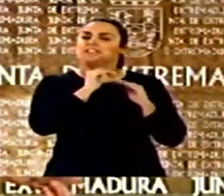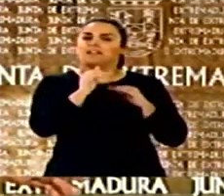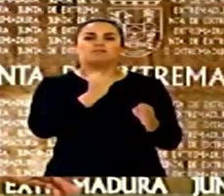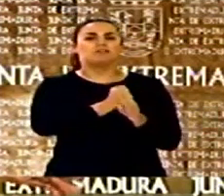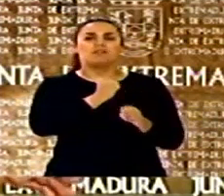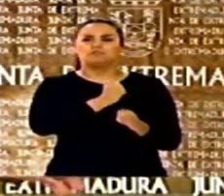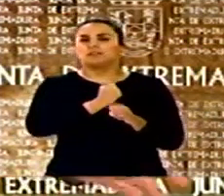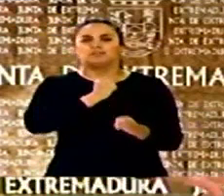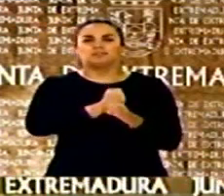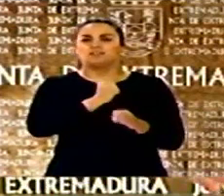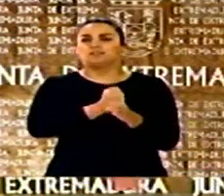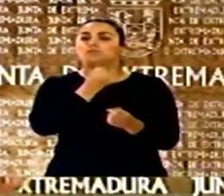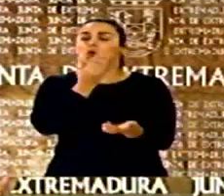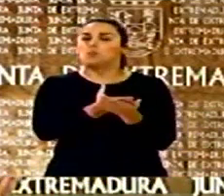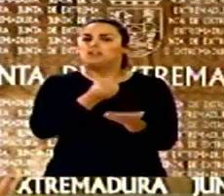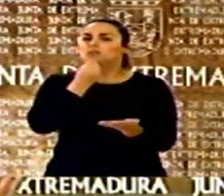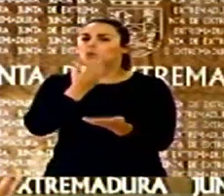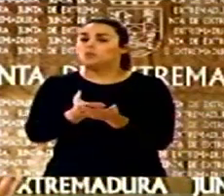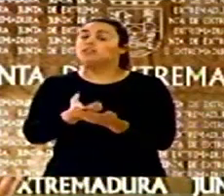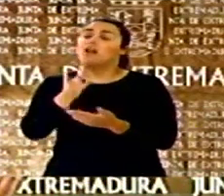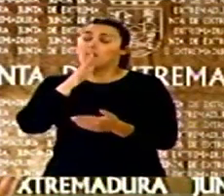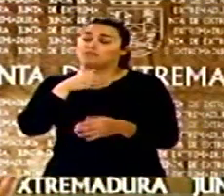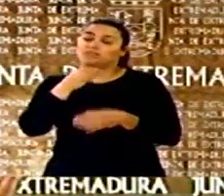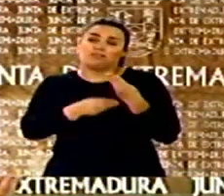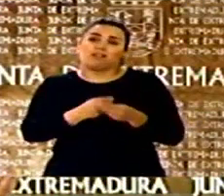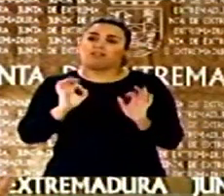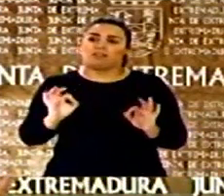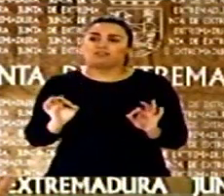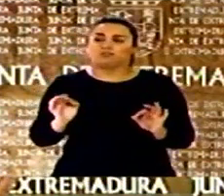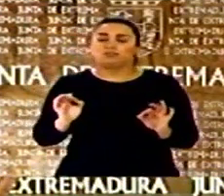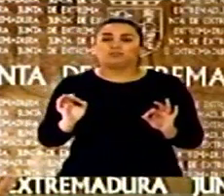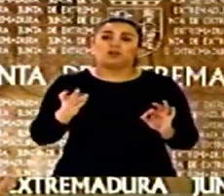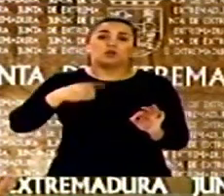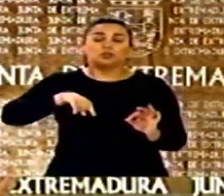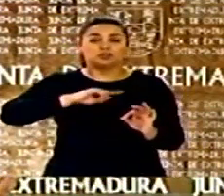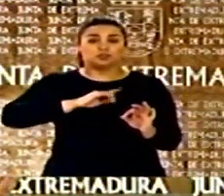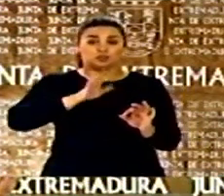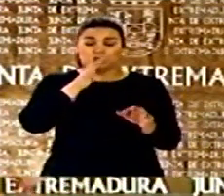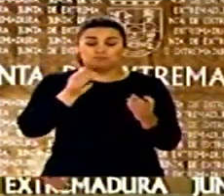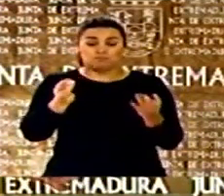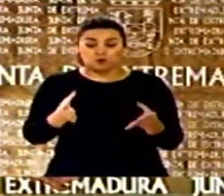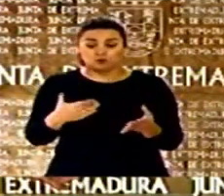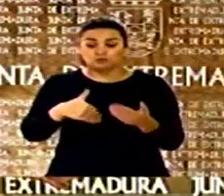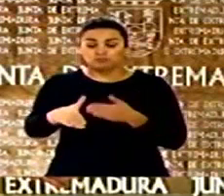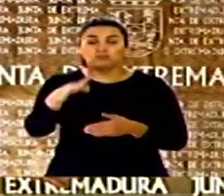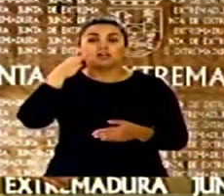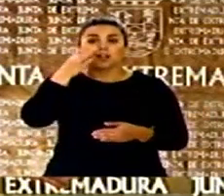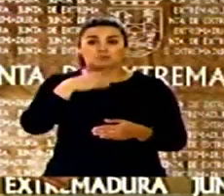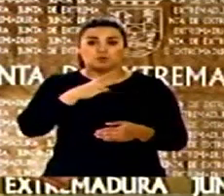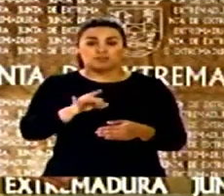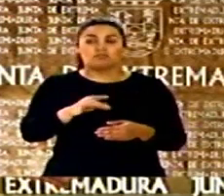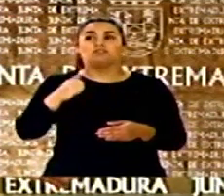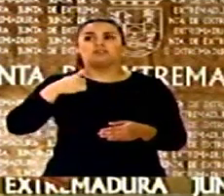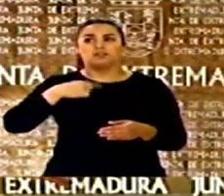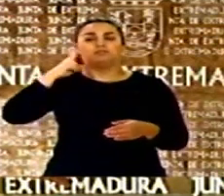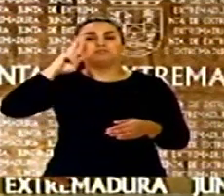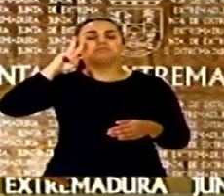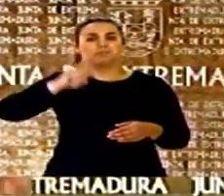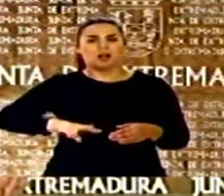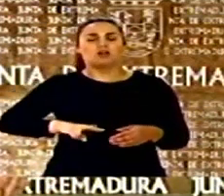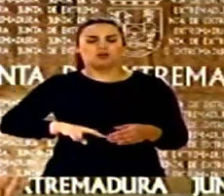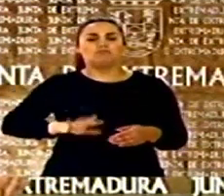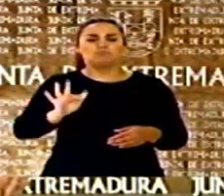puede suponer para Extremadura que nuevamente esta financiación vuelva a quedarse en stand-by? Pues que, como ahora mismo no hay un consenso respecto